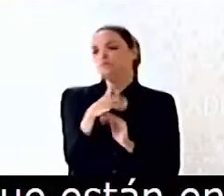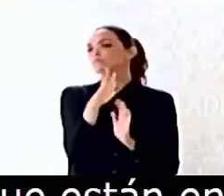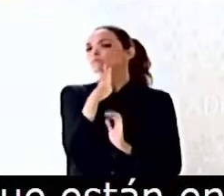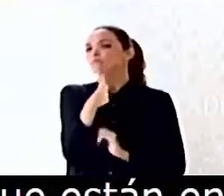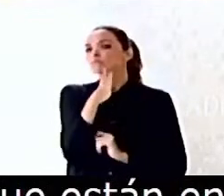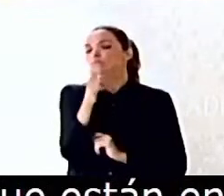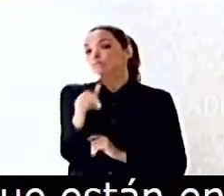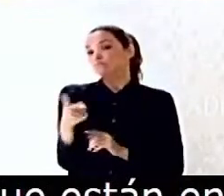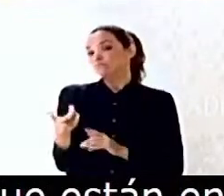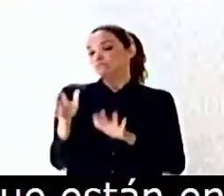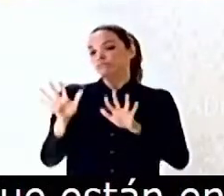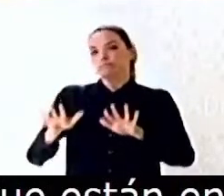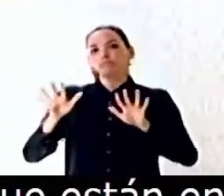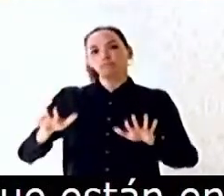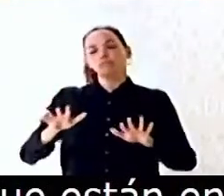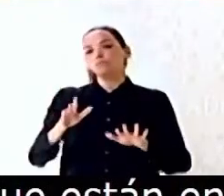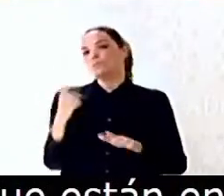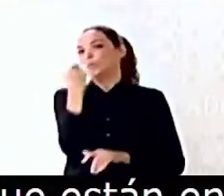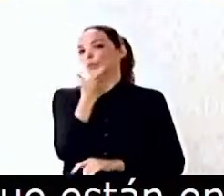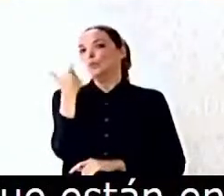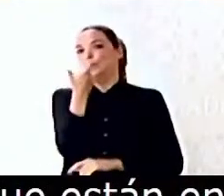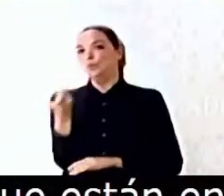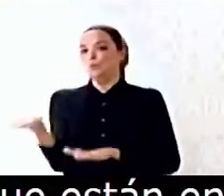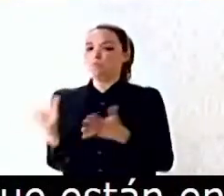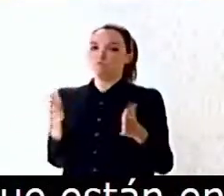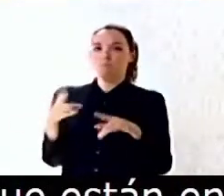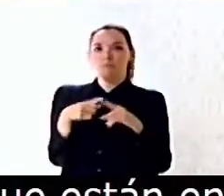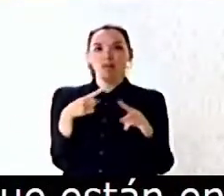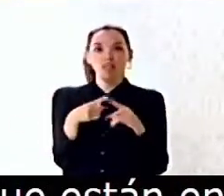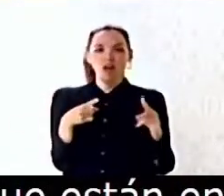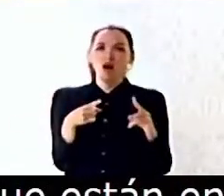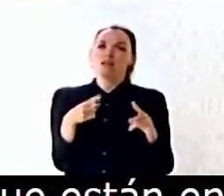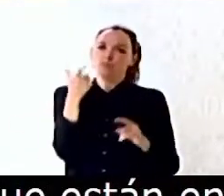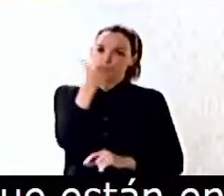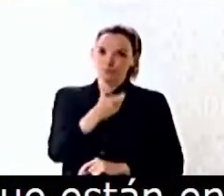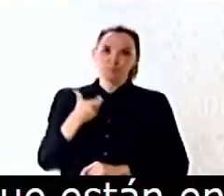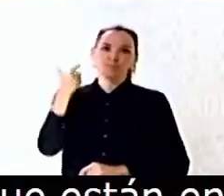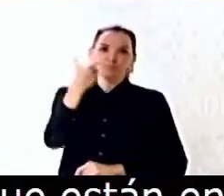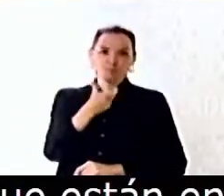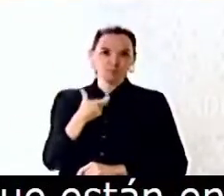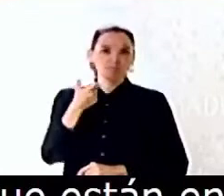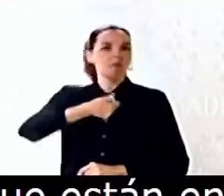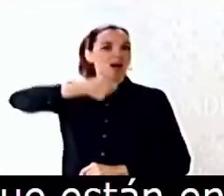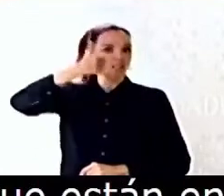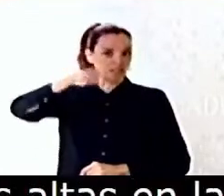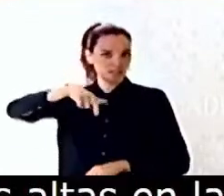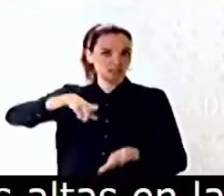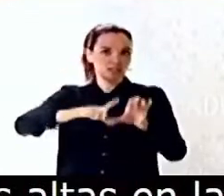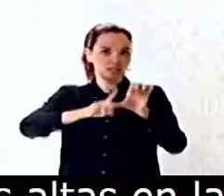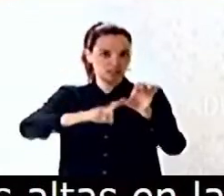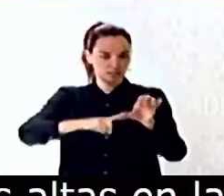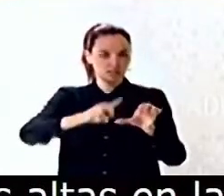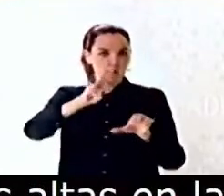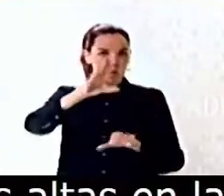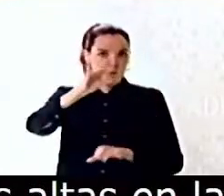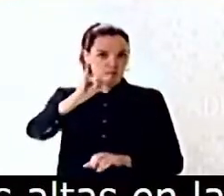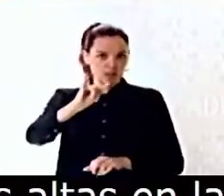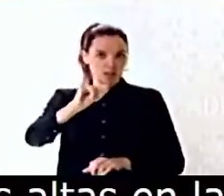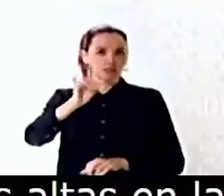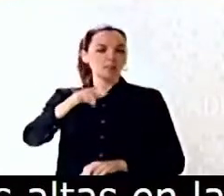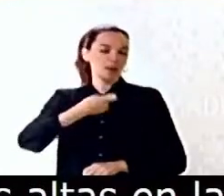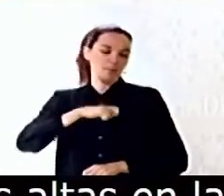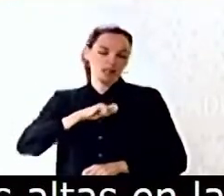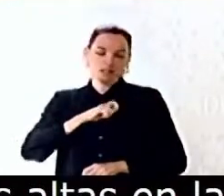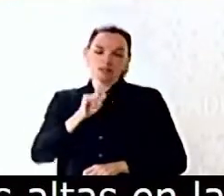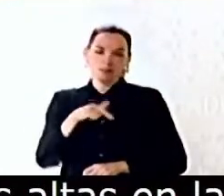estancia media en nuestras UCI son más altas, en nuestras UCI y en las UCI del resto del país.